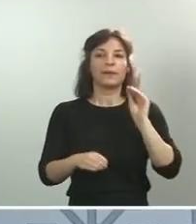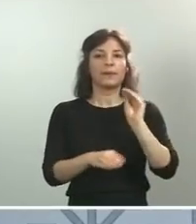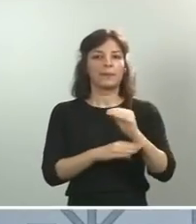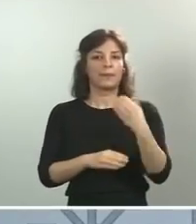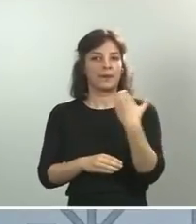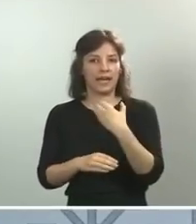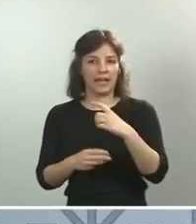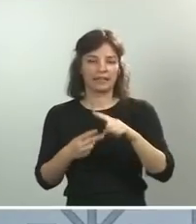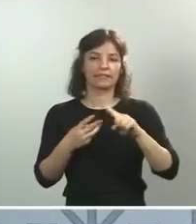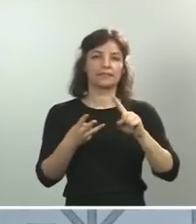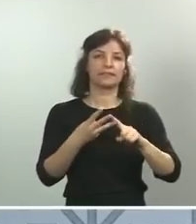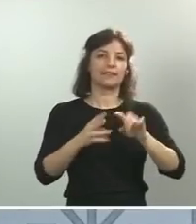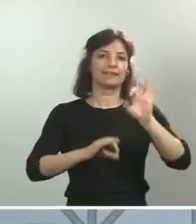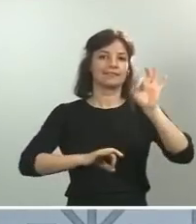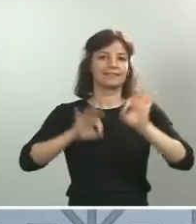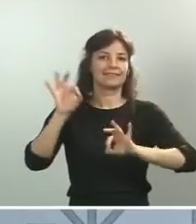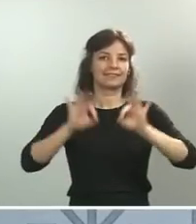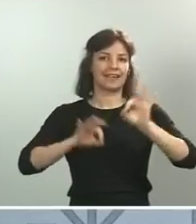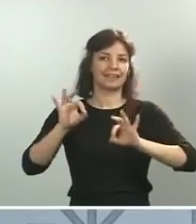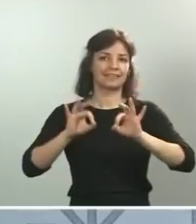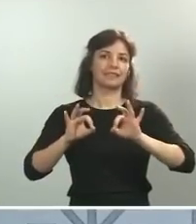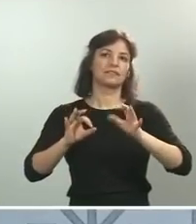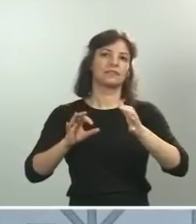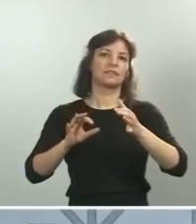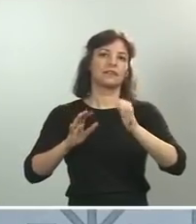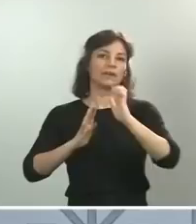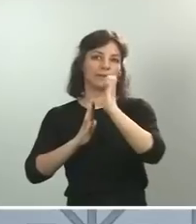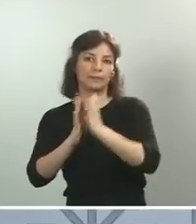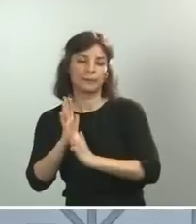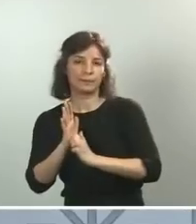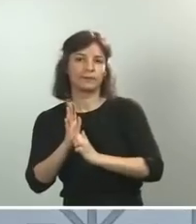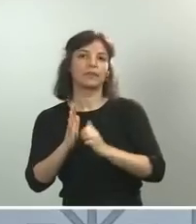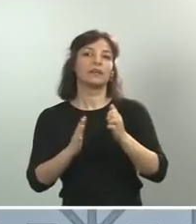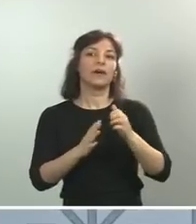las tasas, subir becas, bajar tasas universitarias